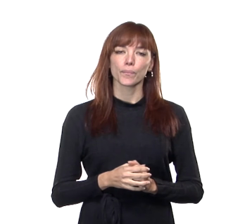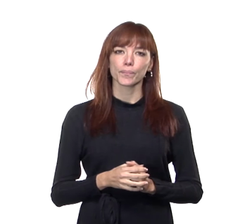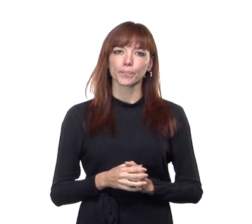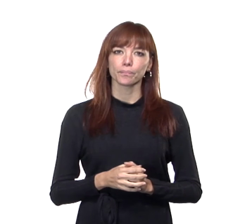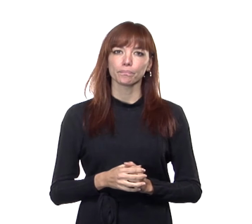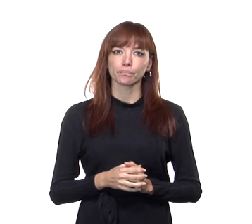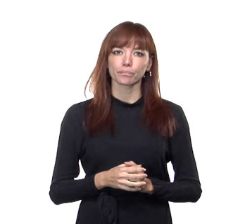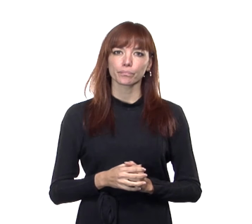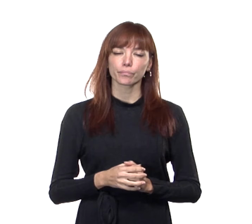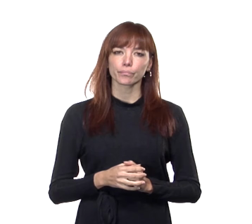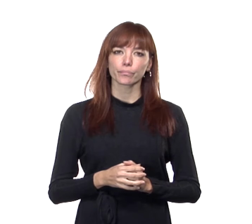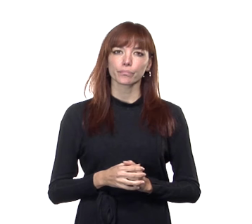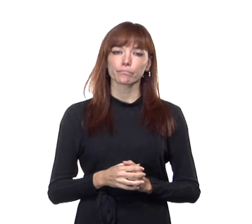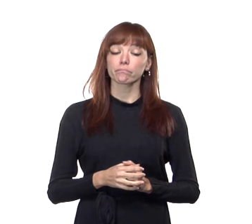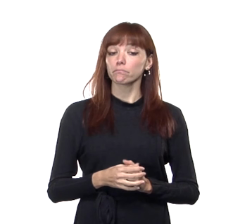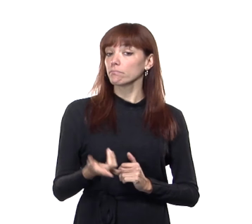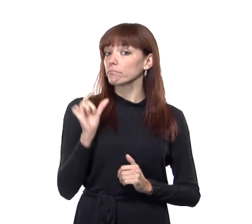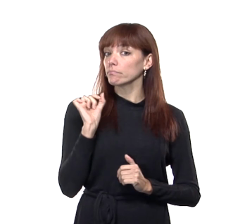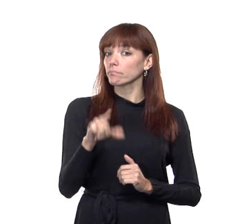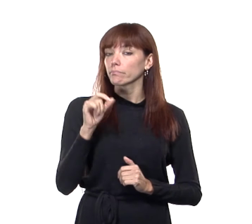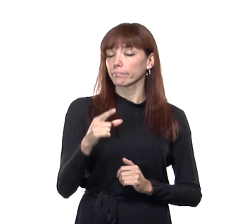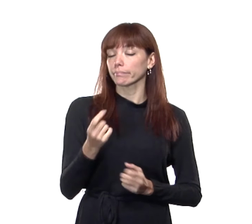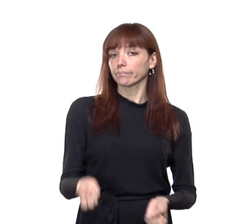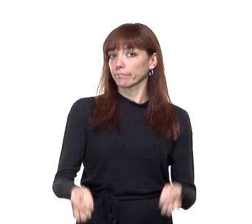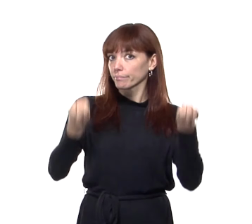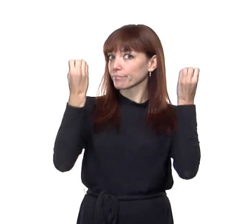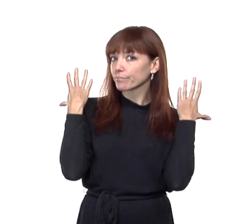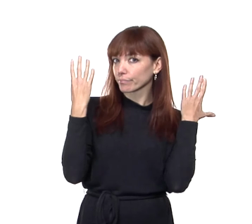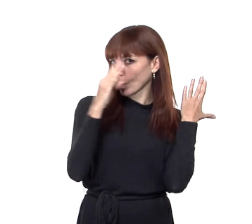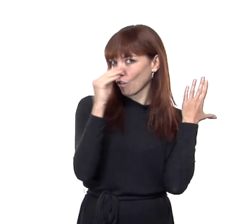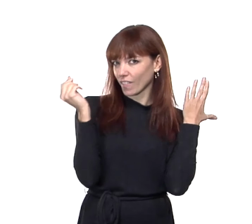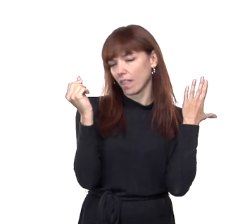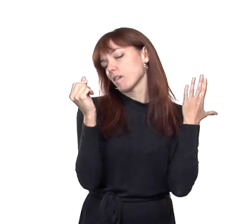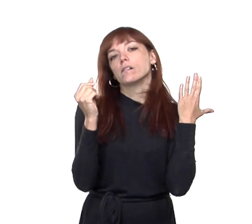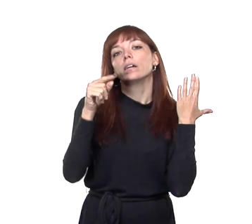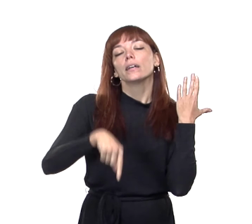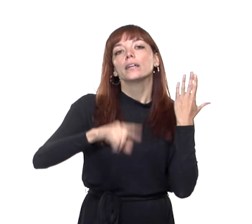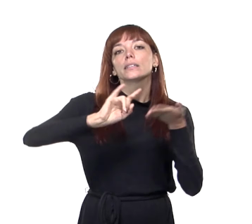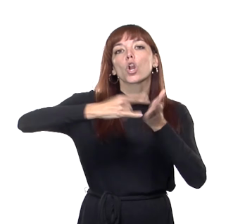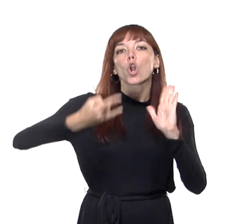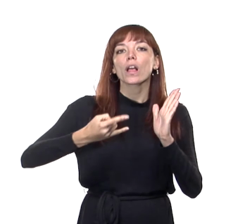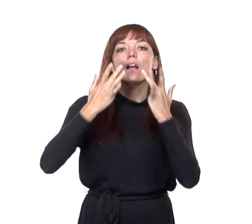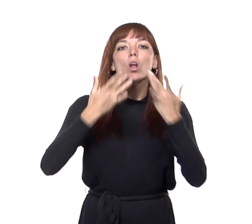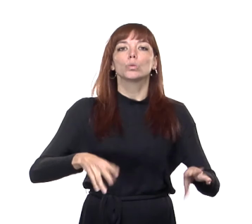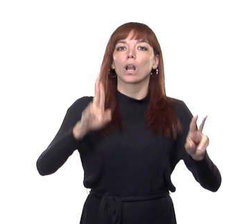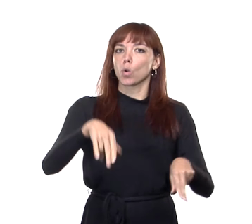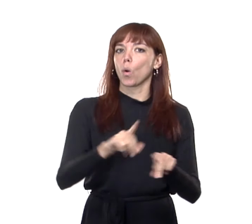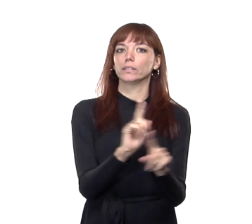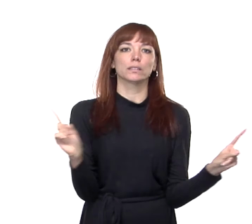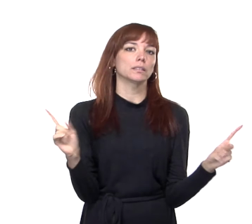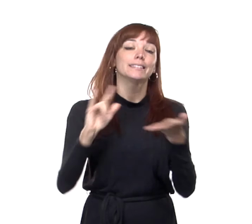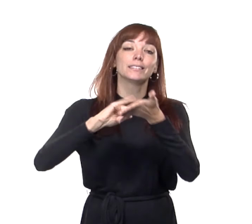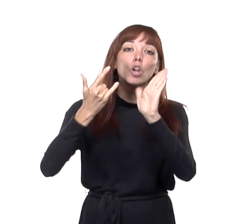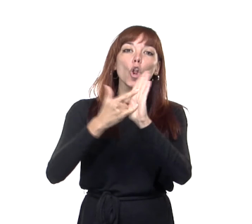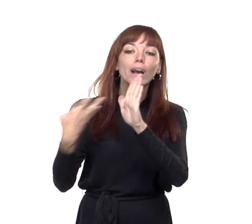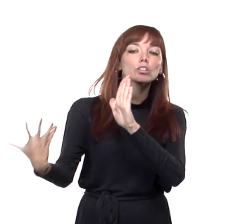algo que creo que a menudo se nos escapa es que la tecnología no es neutral todo tecnología